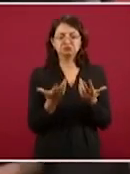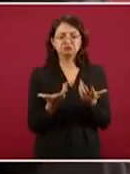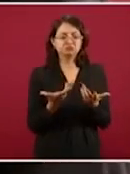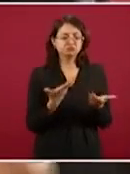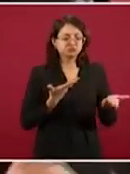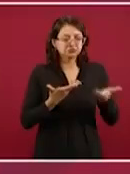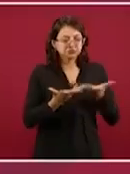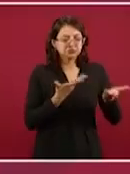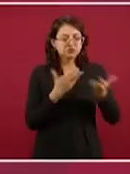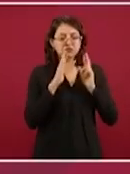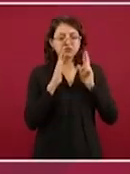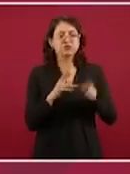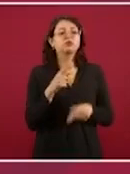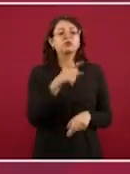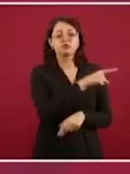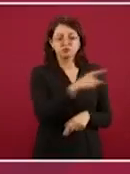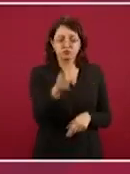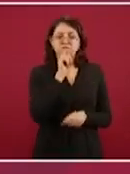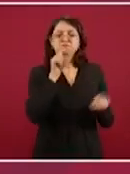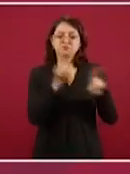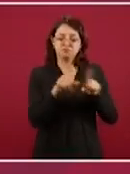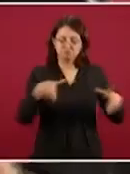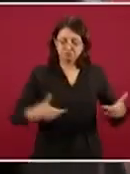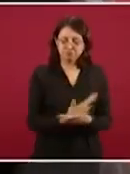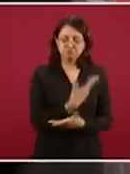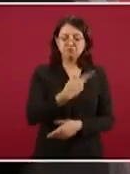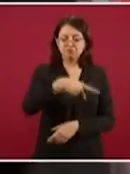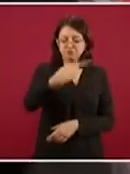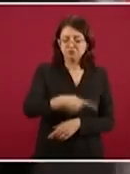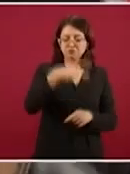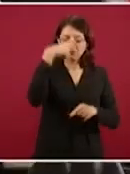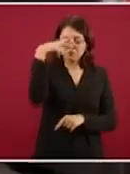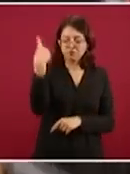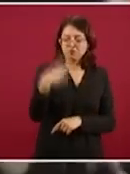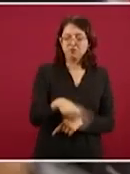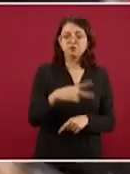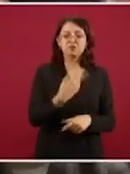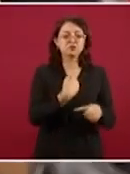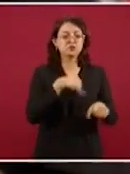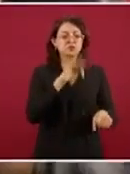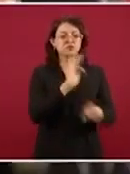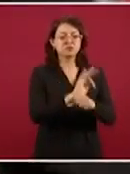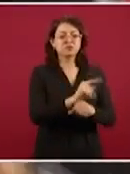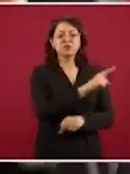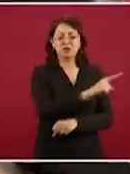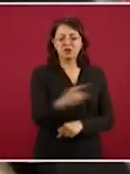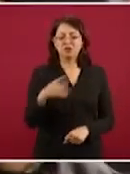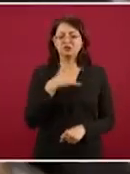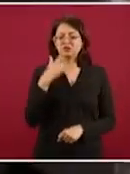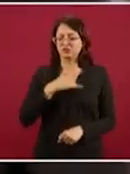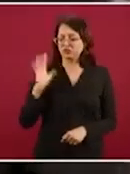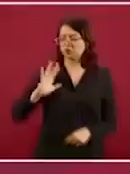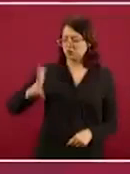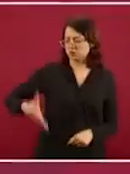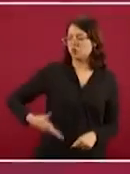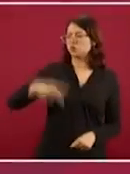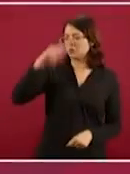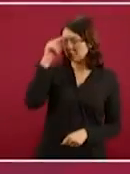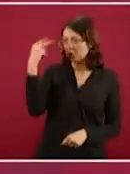son mexicanos y nosotros tenemos que protegerlos. Y se sienten también orgullosos de ser mexicanos.